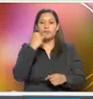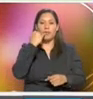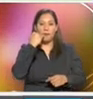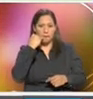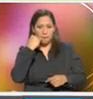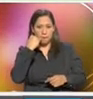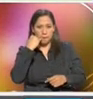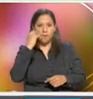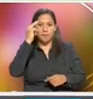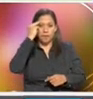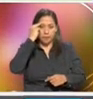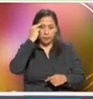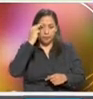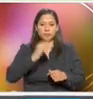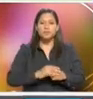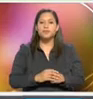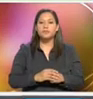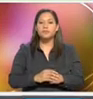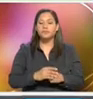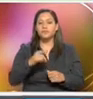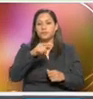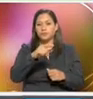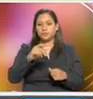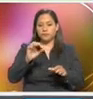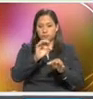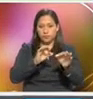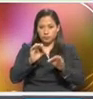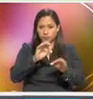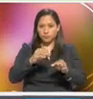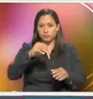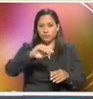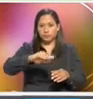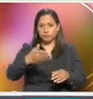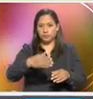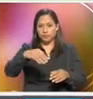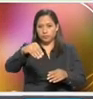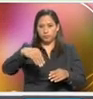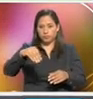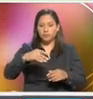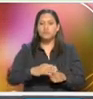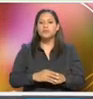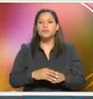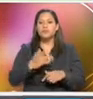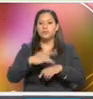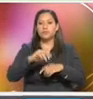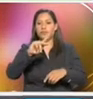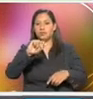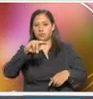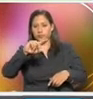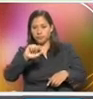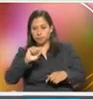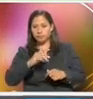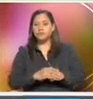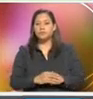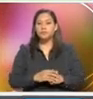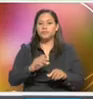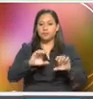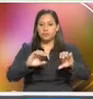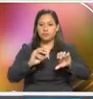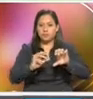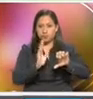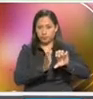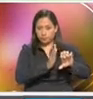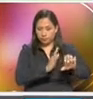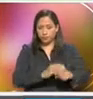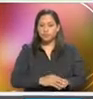espinacas, 1 taza de uva sin semilla, 4 cucharadas de ajonjolí tostado, 50 gramos de queso panela en cubos, un pepino y